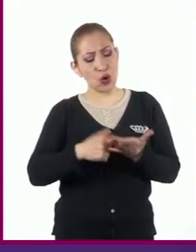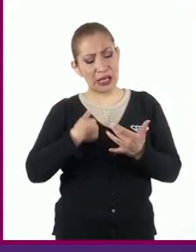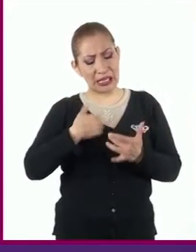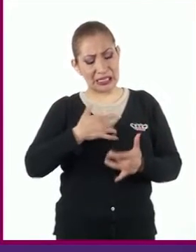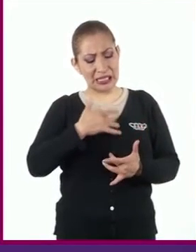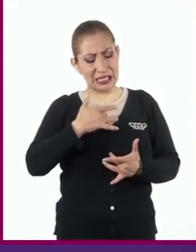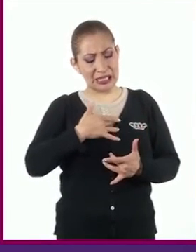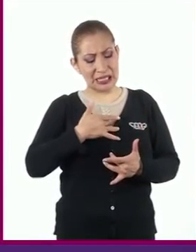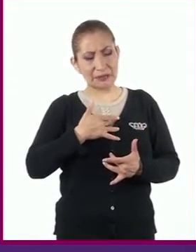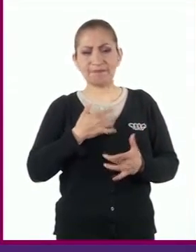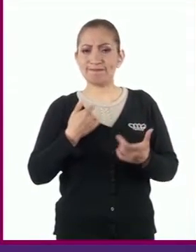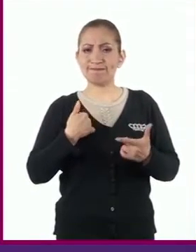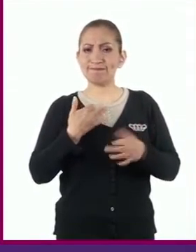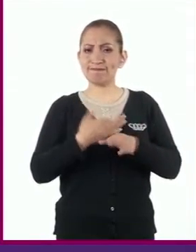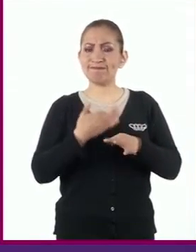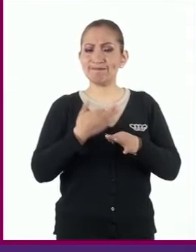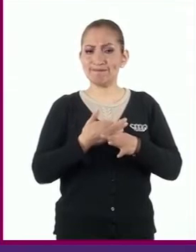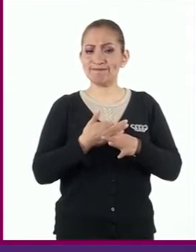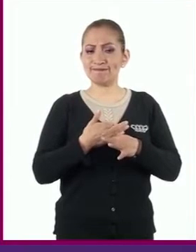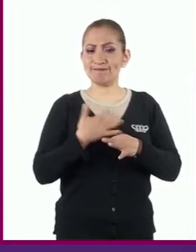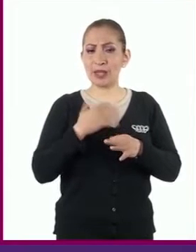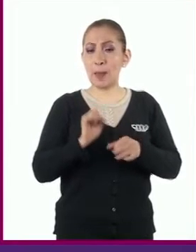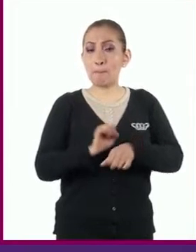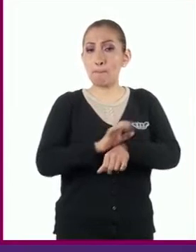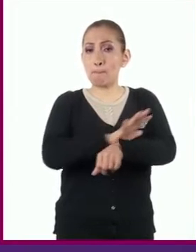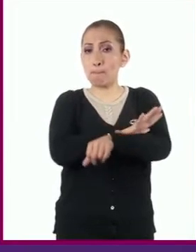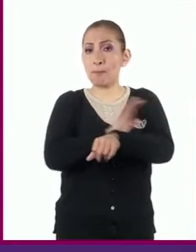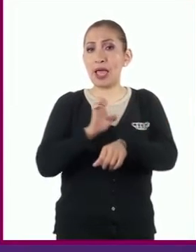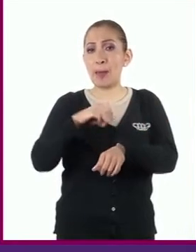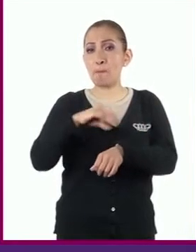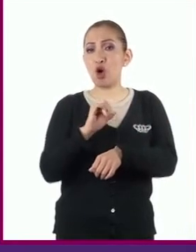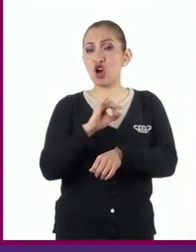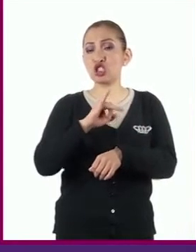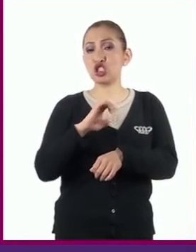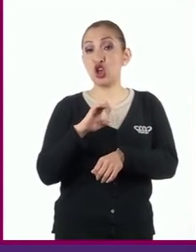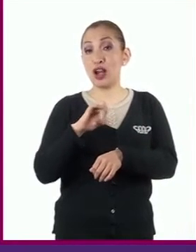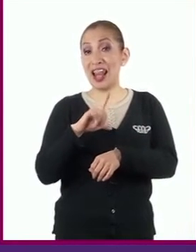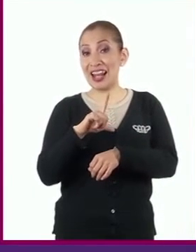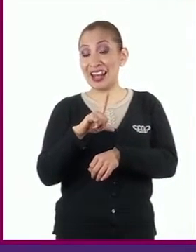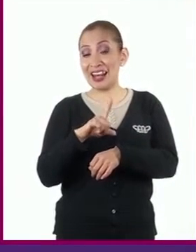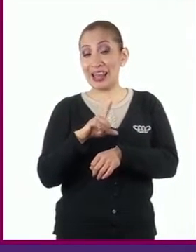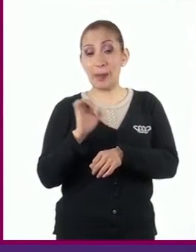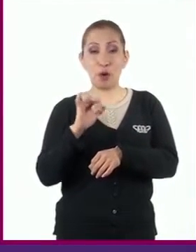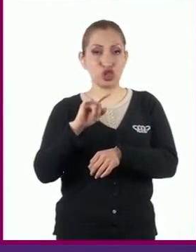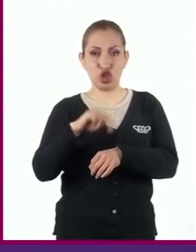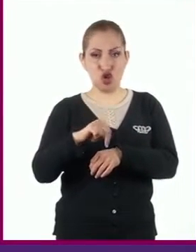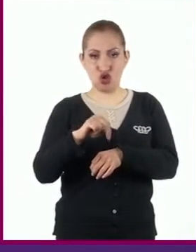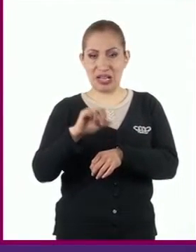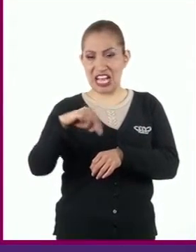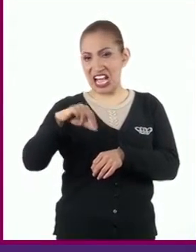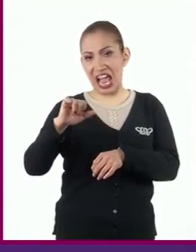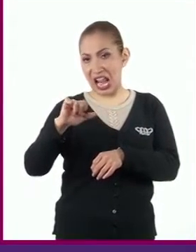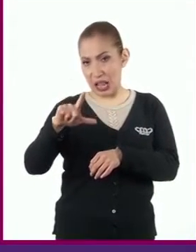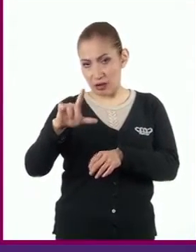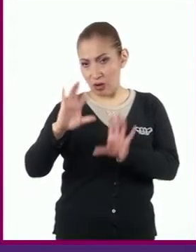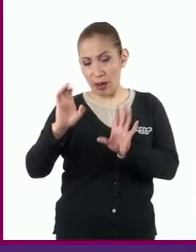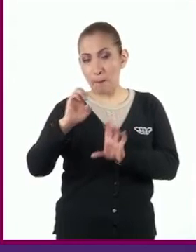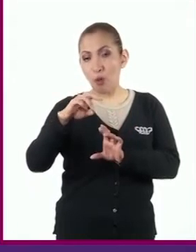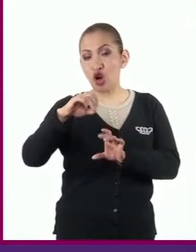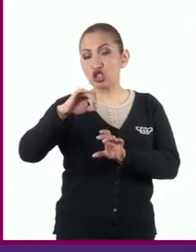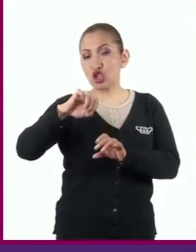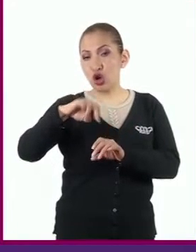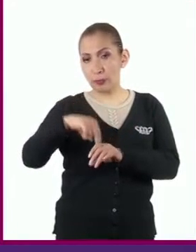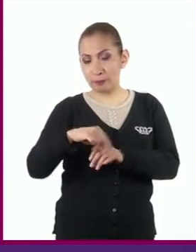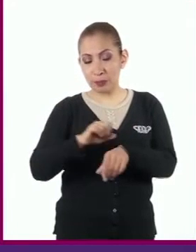estado sentimental, de manera emocional. Viene la palabra emoción, no viene la terminacional, pero viene la palabra emoción en